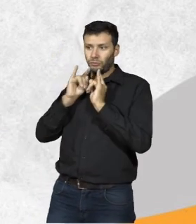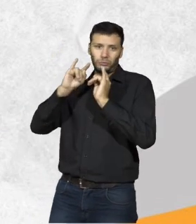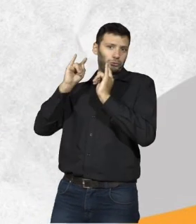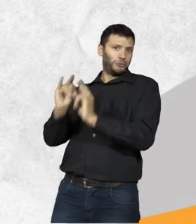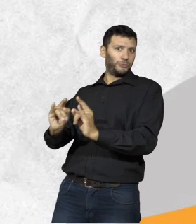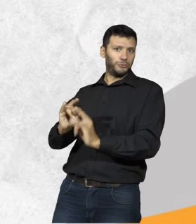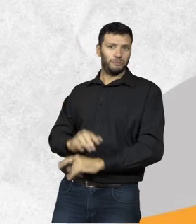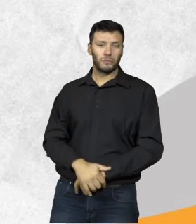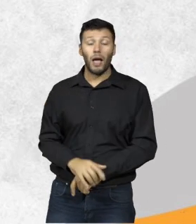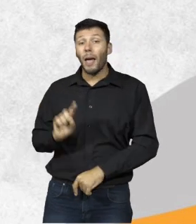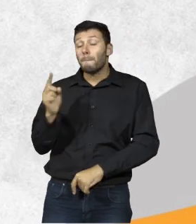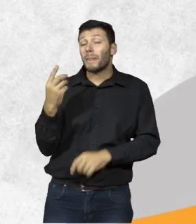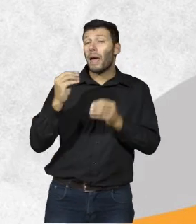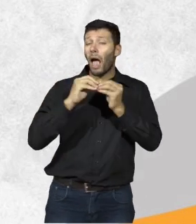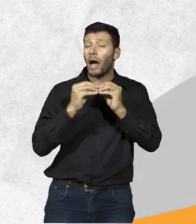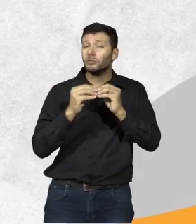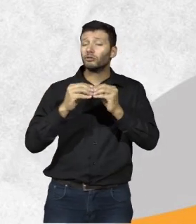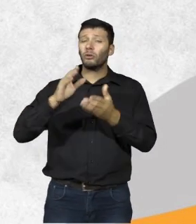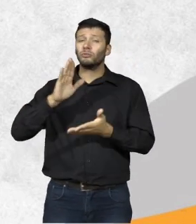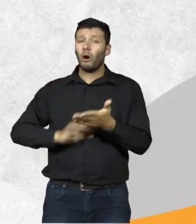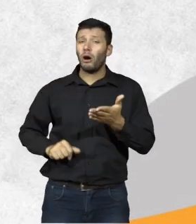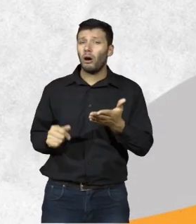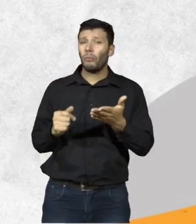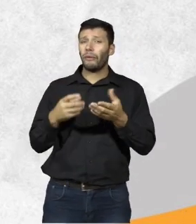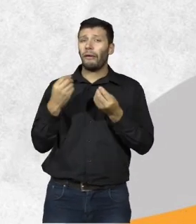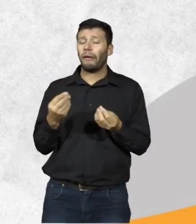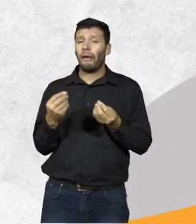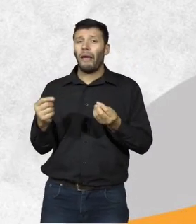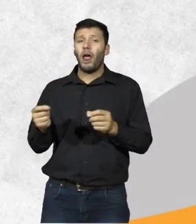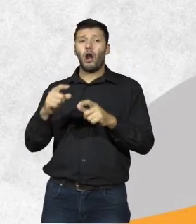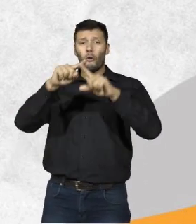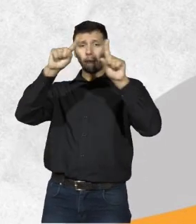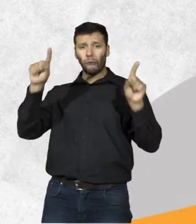El primer caso es el destino que se le daba a las cubiertas.